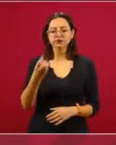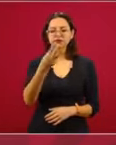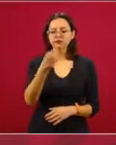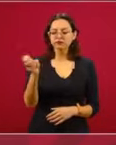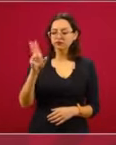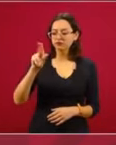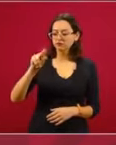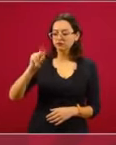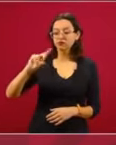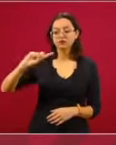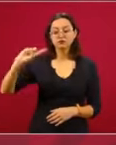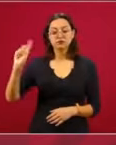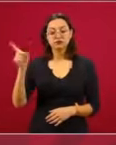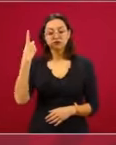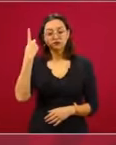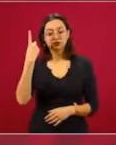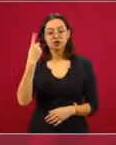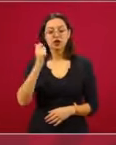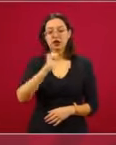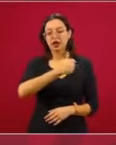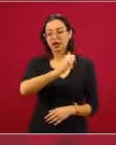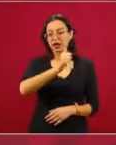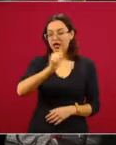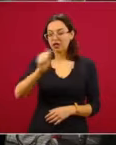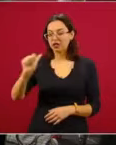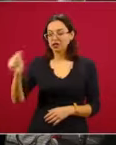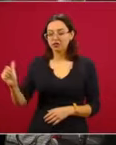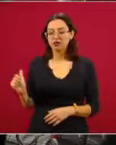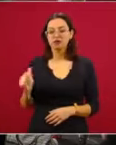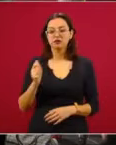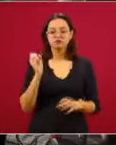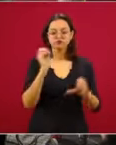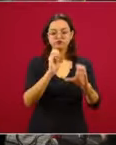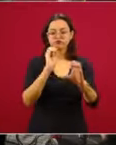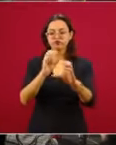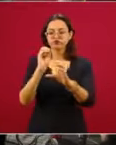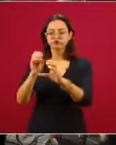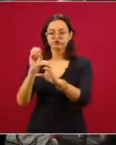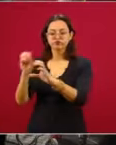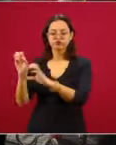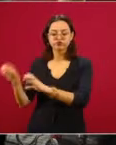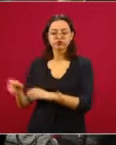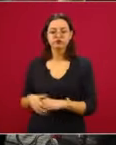$380 en promedio por envío,